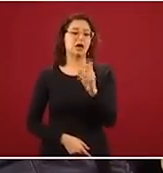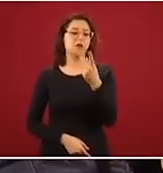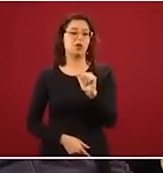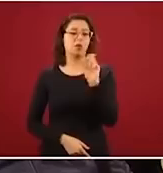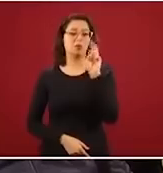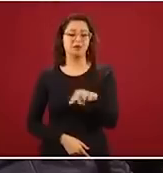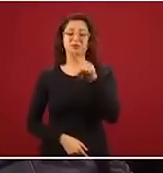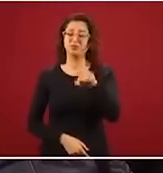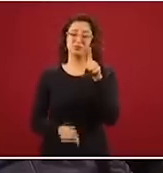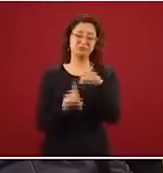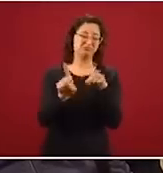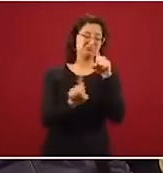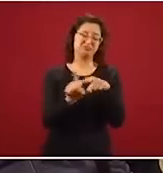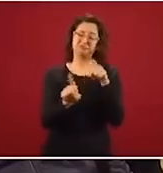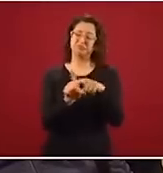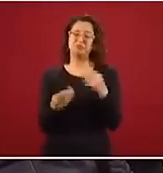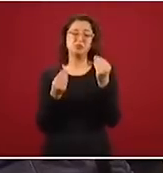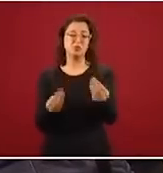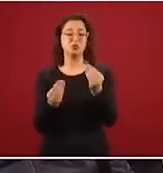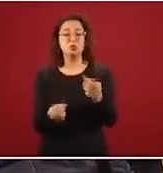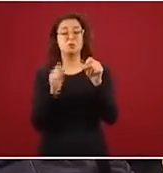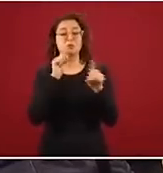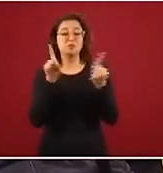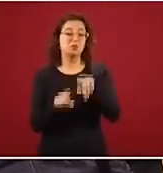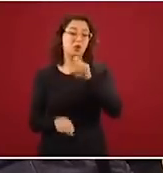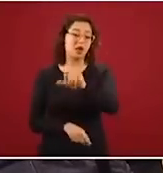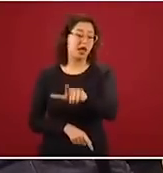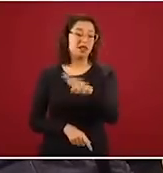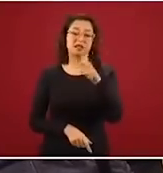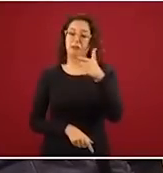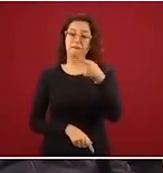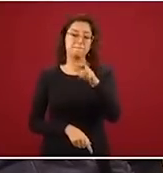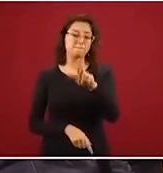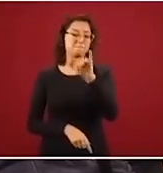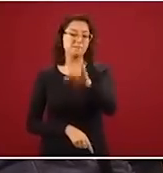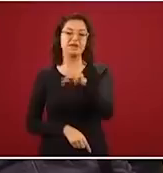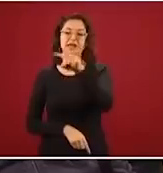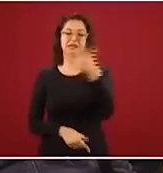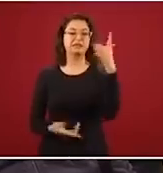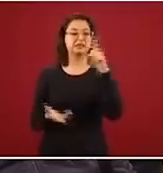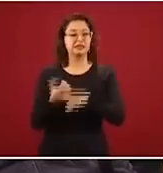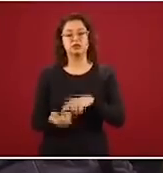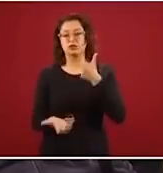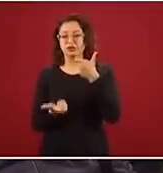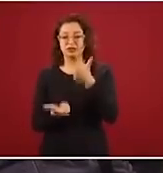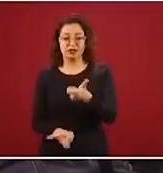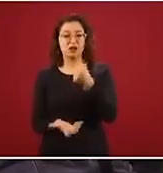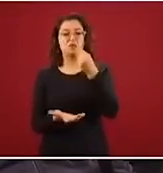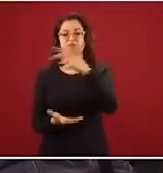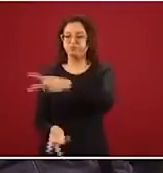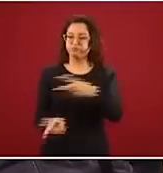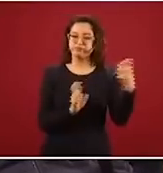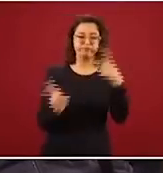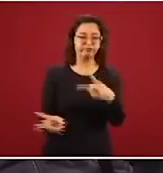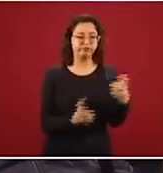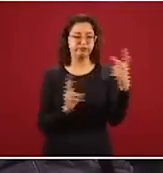de cepa, fue muy criticado por los desvíos, millonarios desvíos de recursos en ese municipio, y que bueno, todo